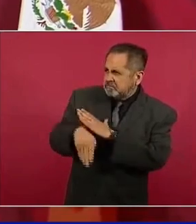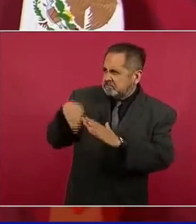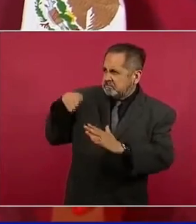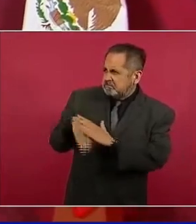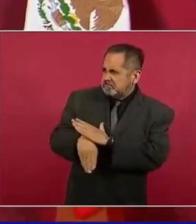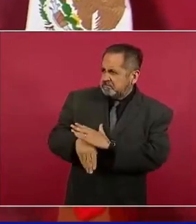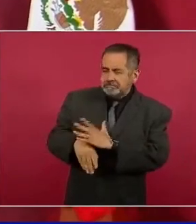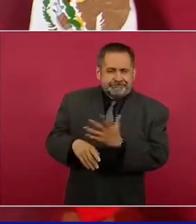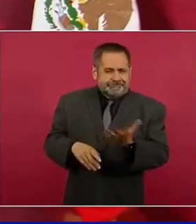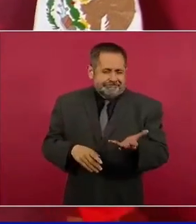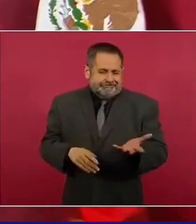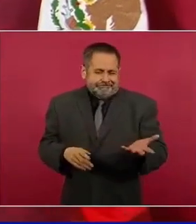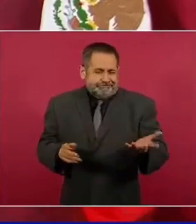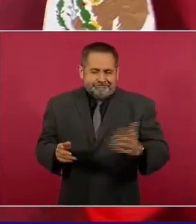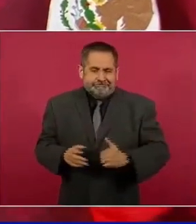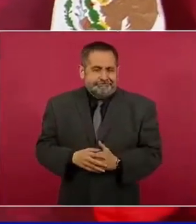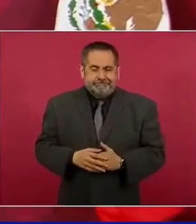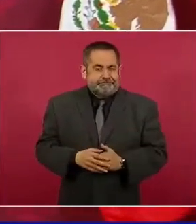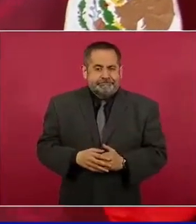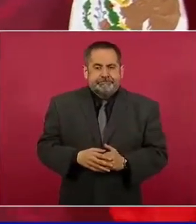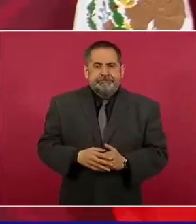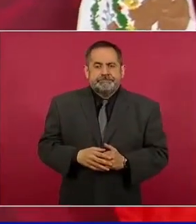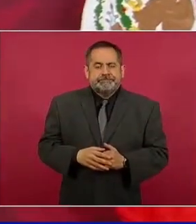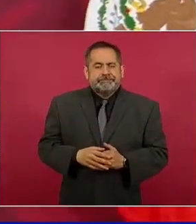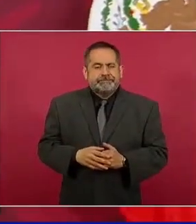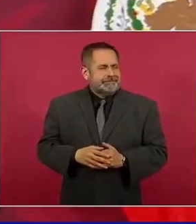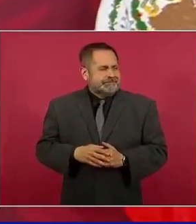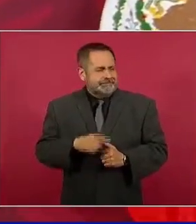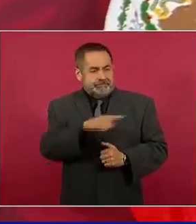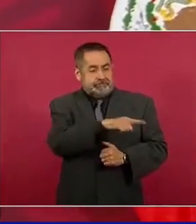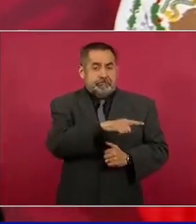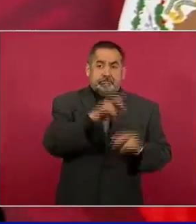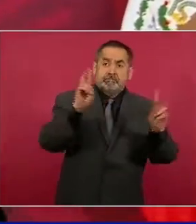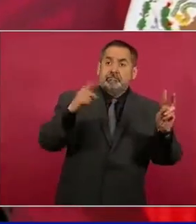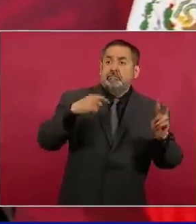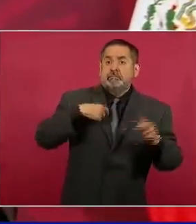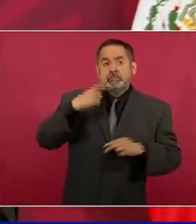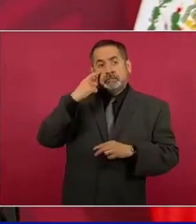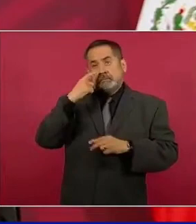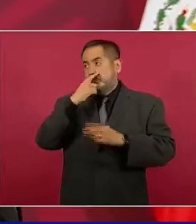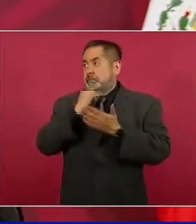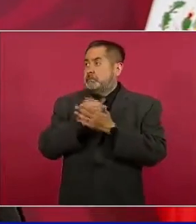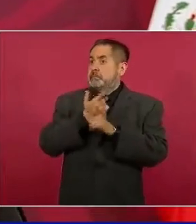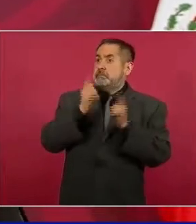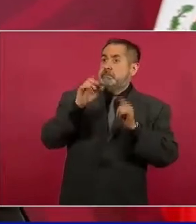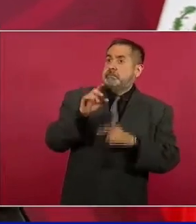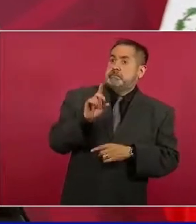Yo no sé cómo son demócratas.